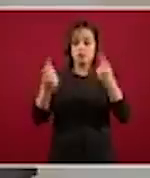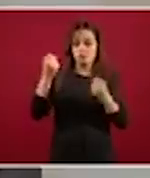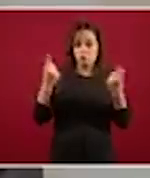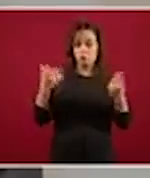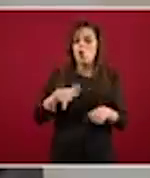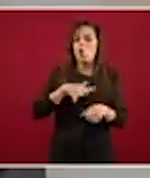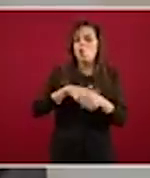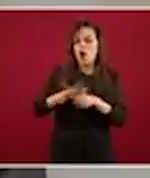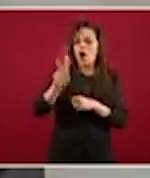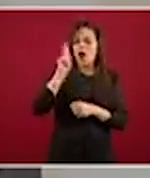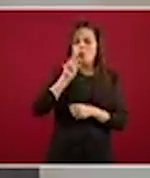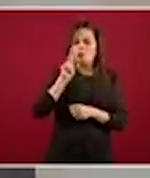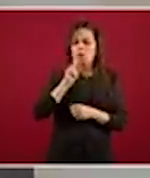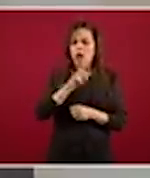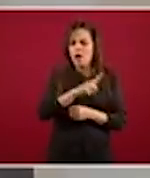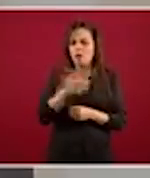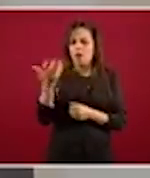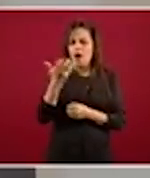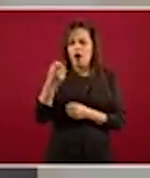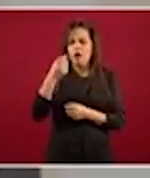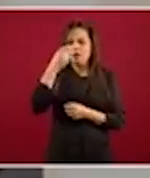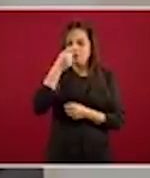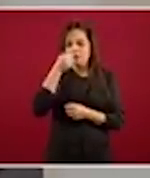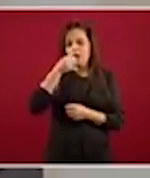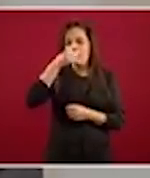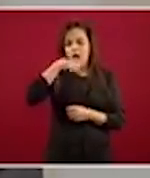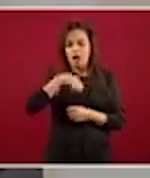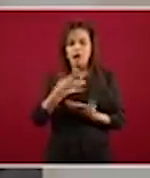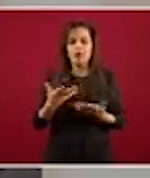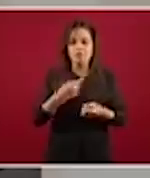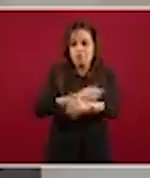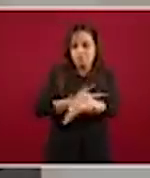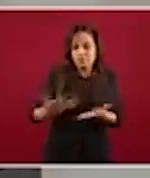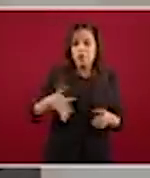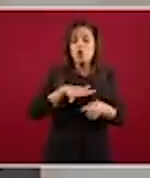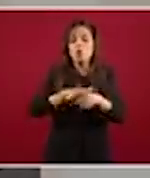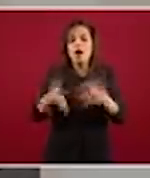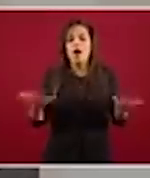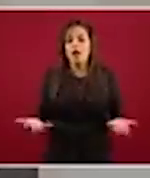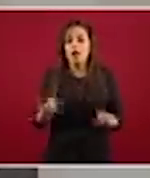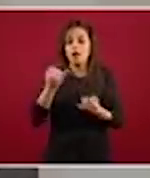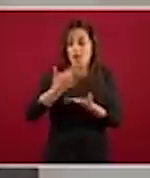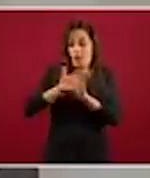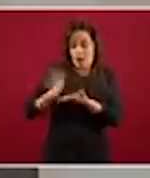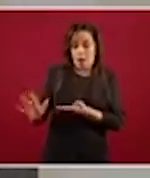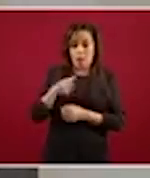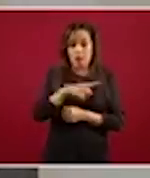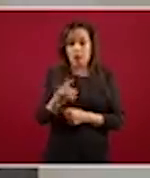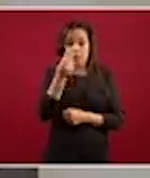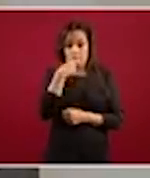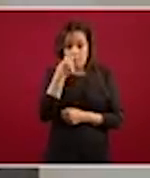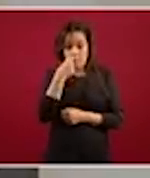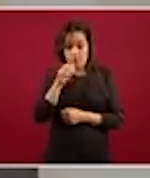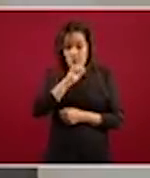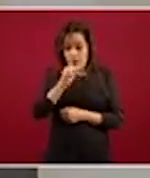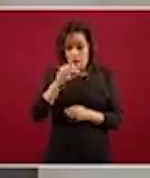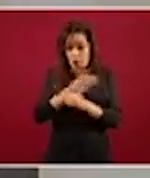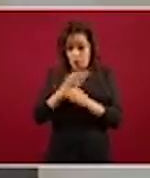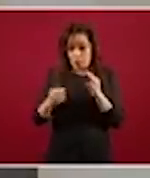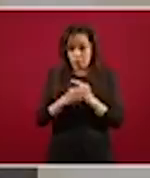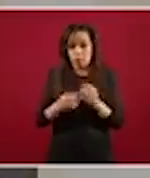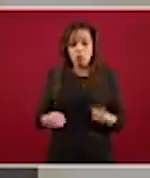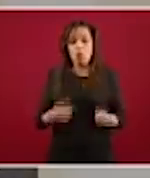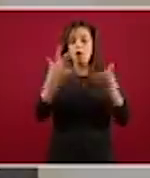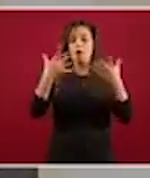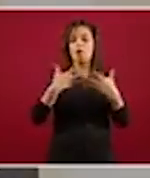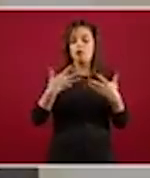pruebas? Toda esa parte, más medicamentos, ¿cómo estamos en suministro? ¿Y qué